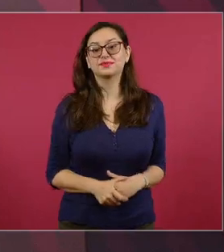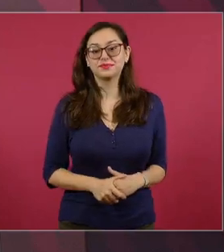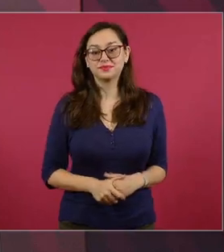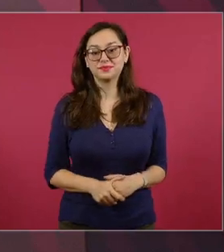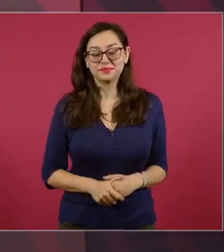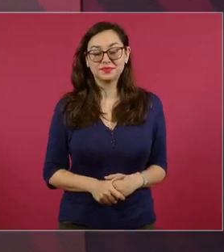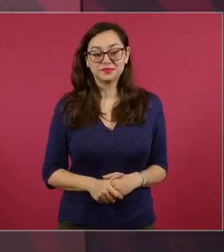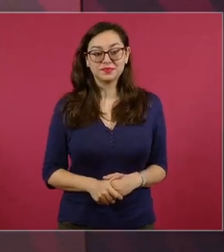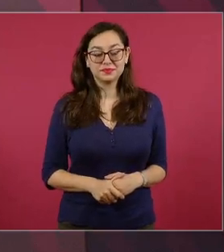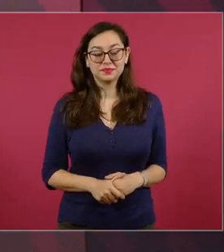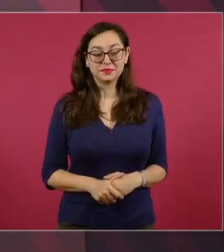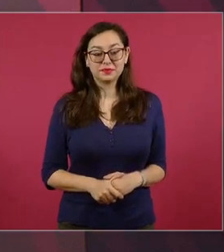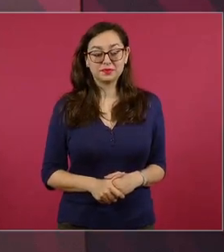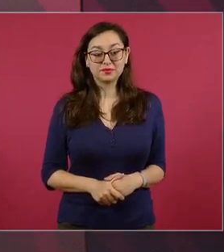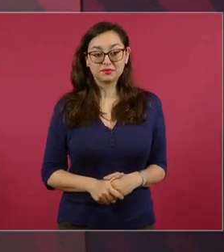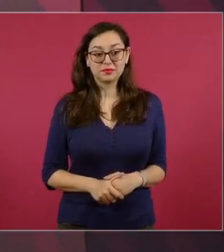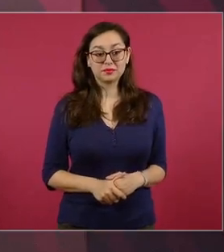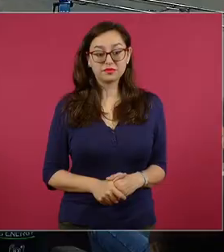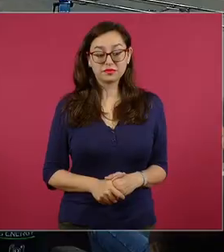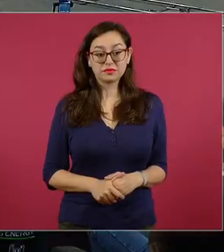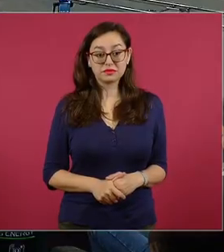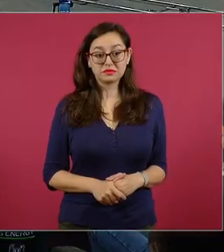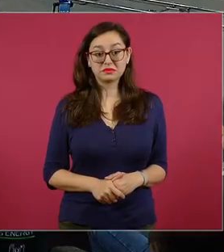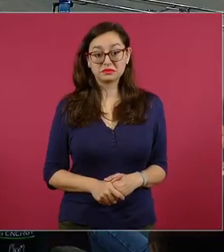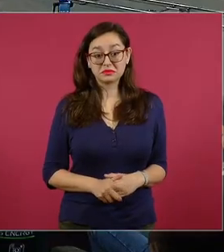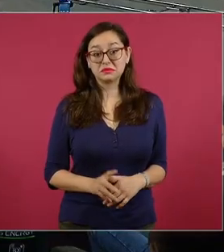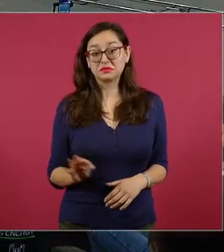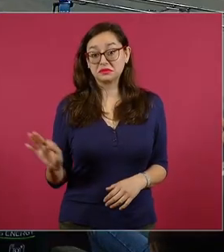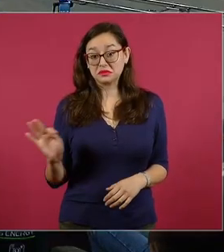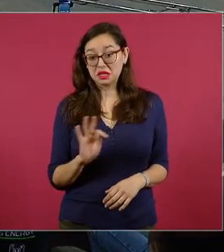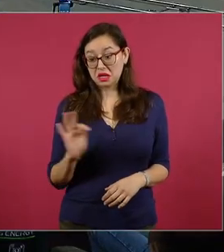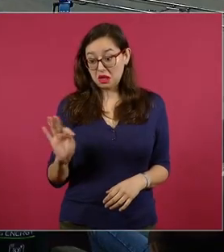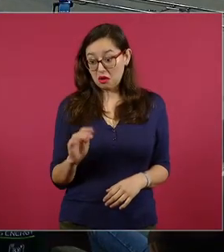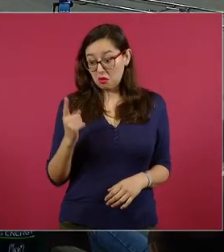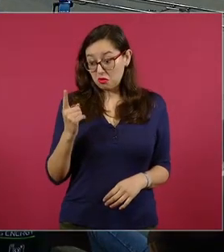A lo mejor me consigo uno